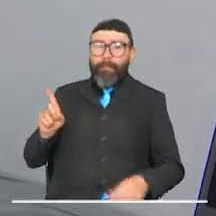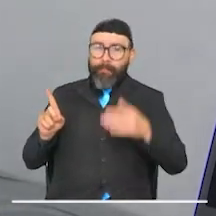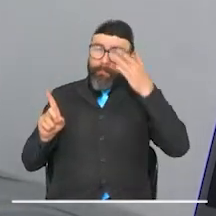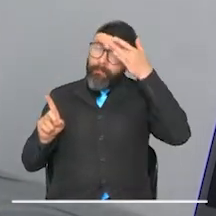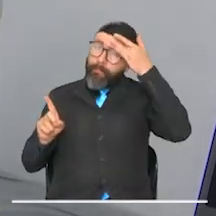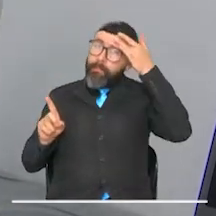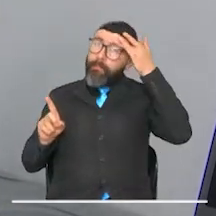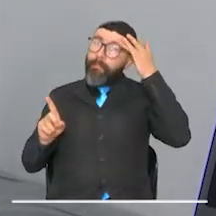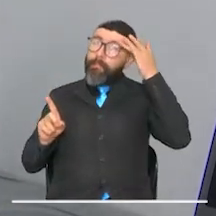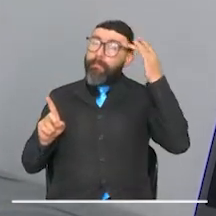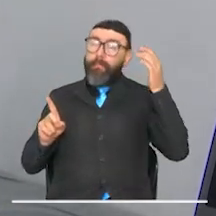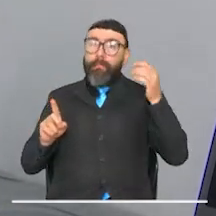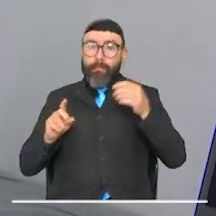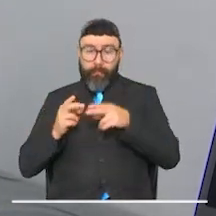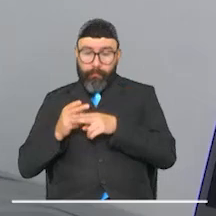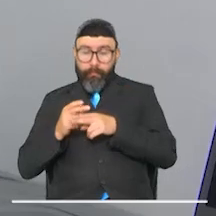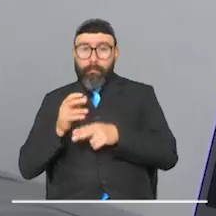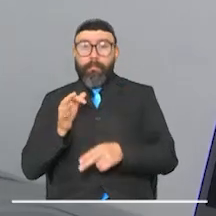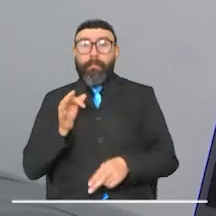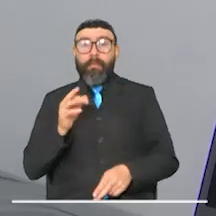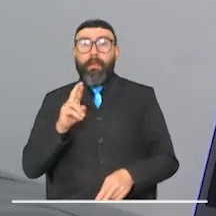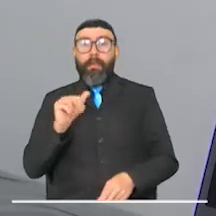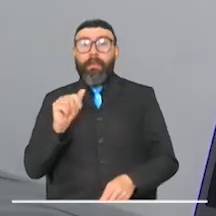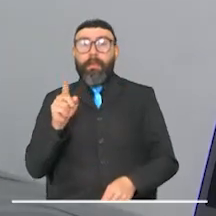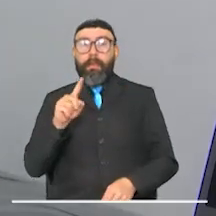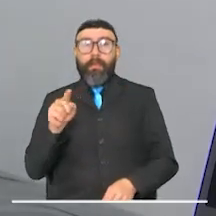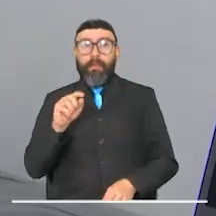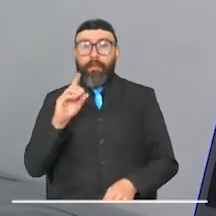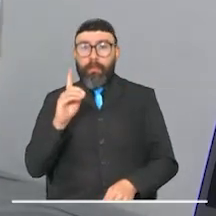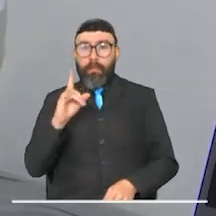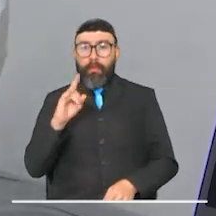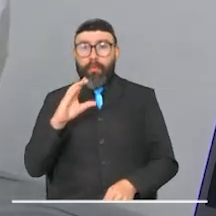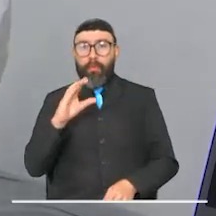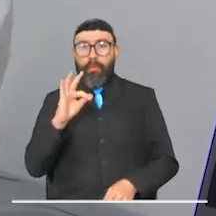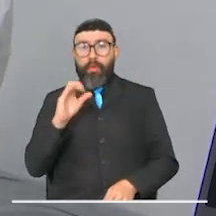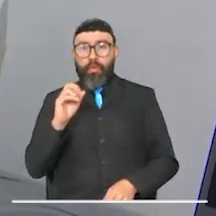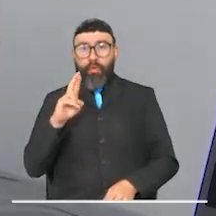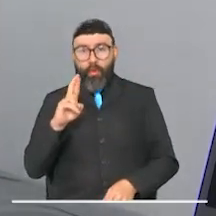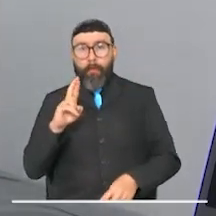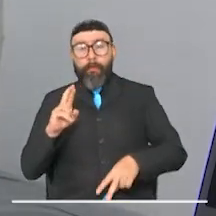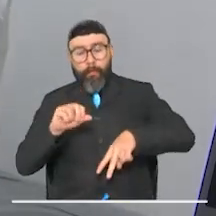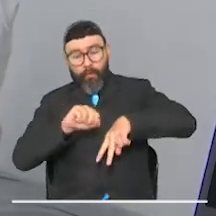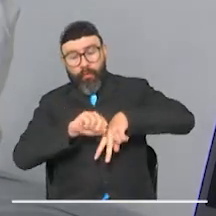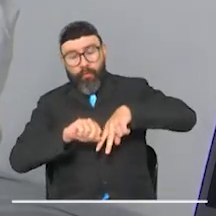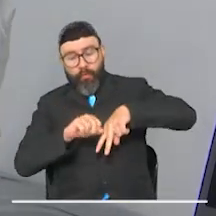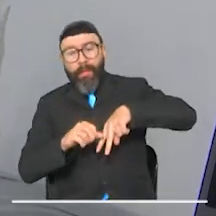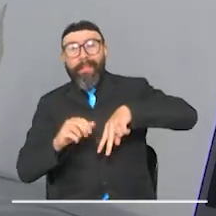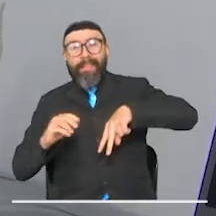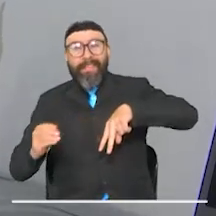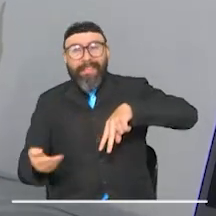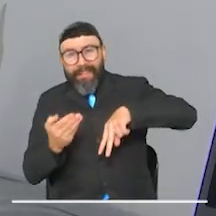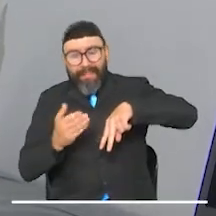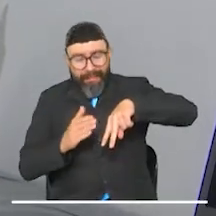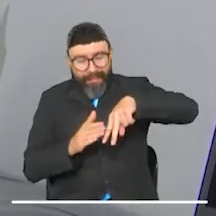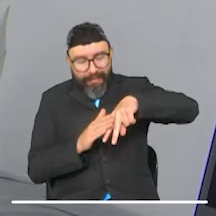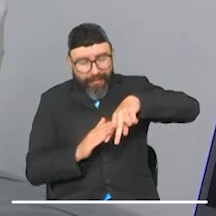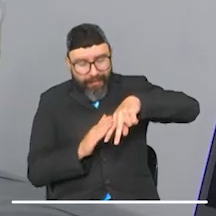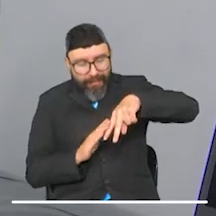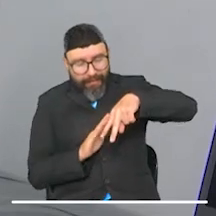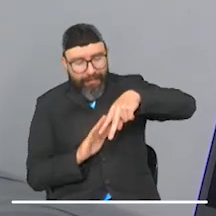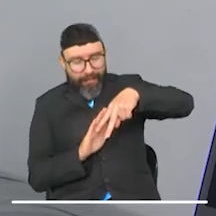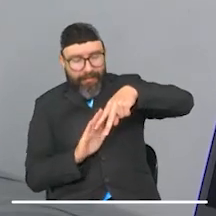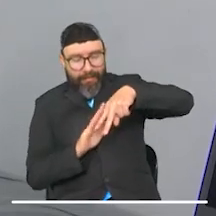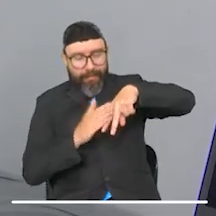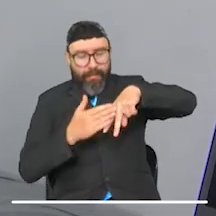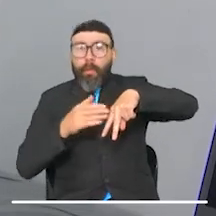que se llaman transductores se usa aplicando un gel a las partes blandas en la superficie de la piel con ese gel